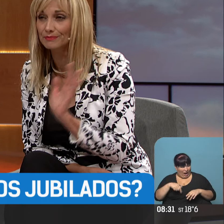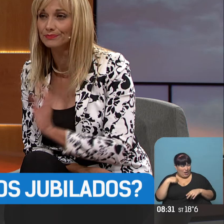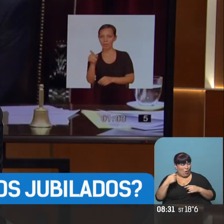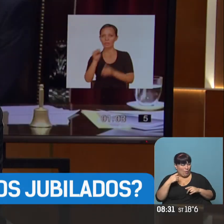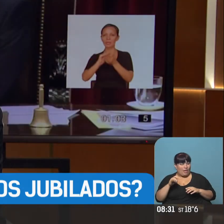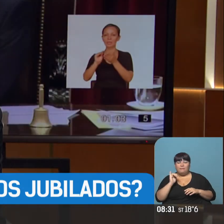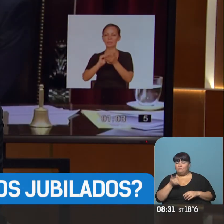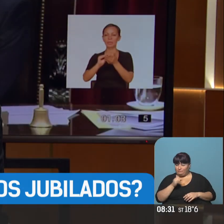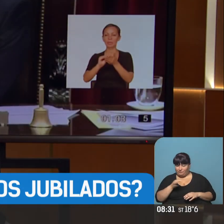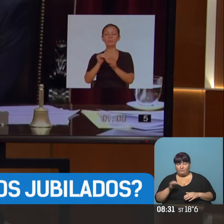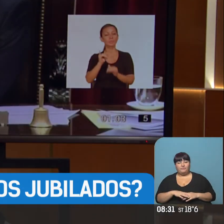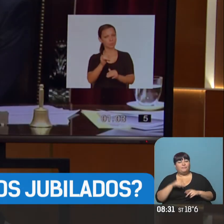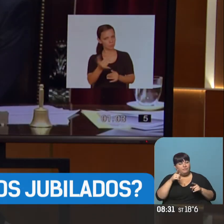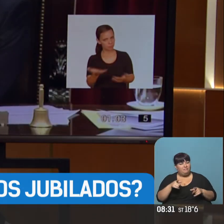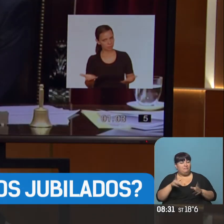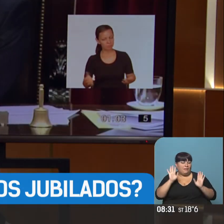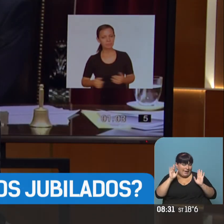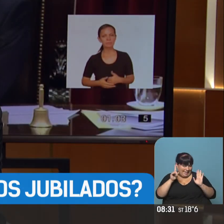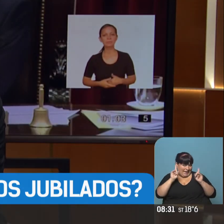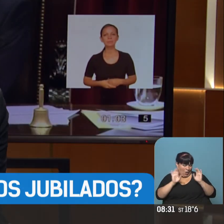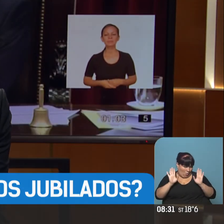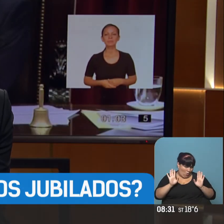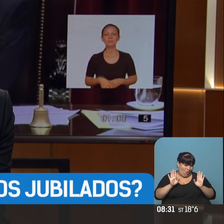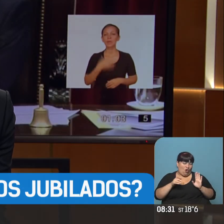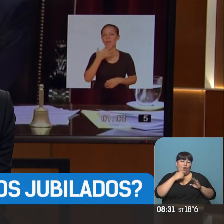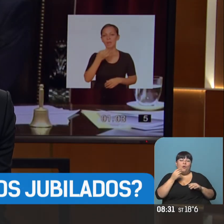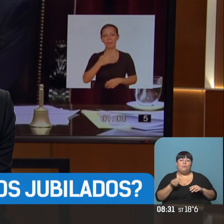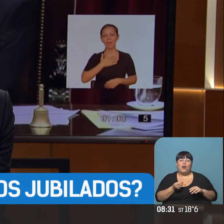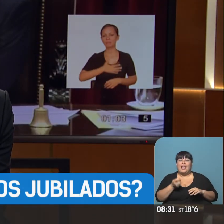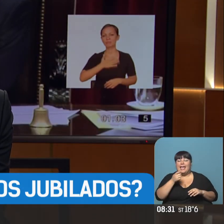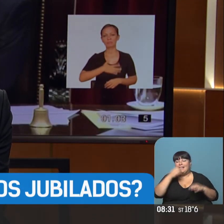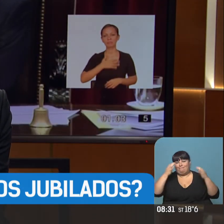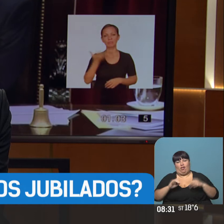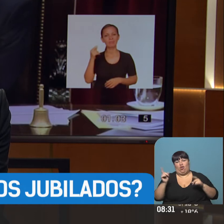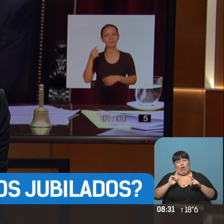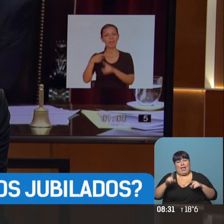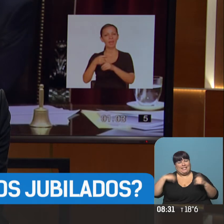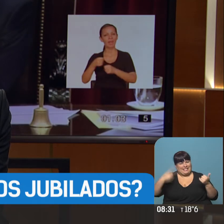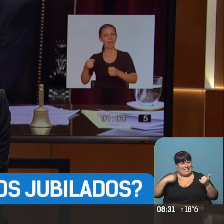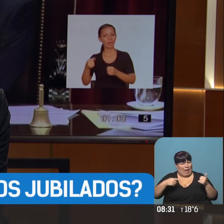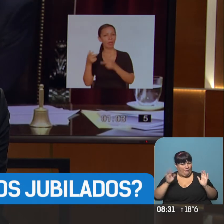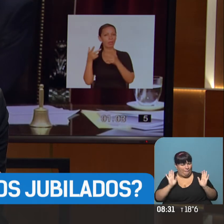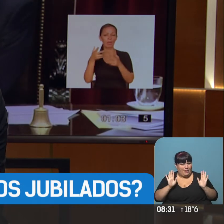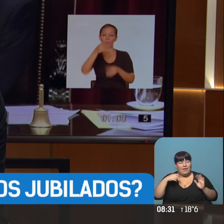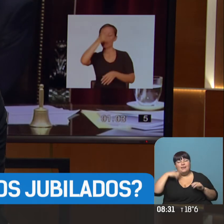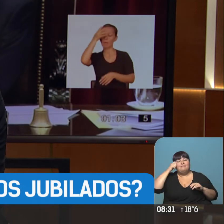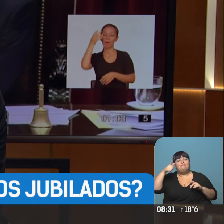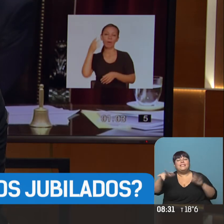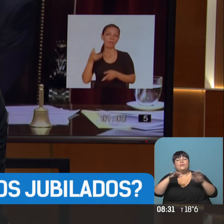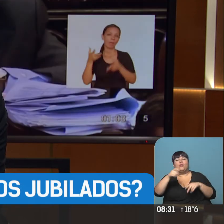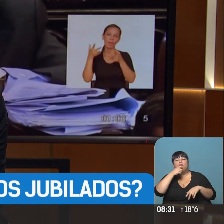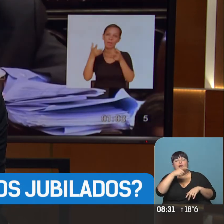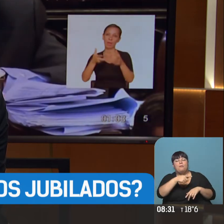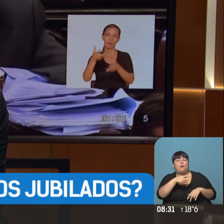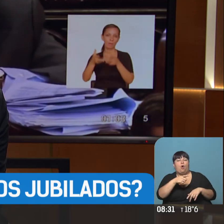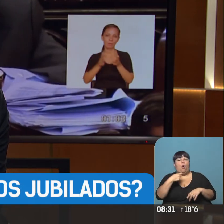jubilada. Exacto, y ese es el buen caso, porque si bien no es algo que se dé continuamente, imaginemos la situación